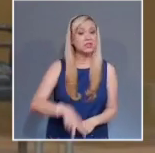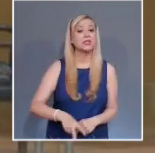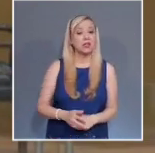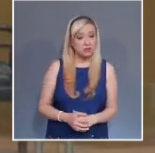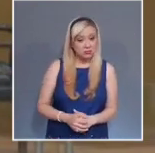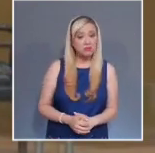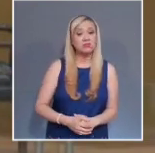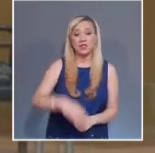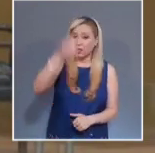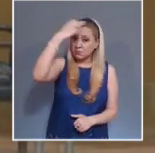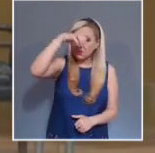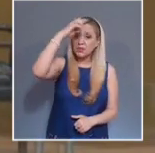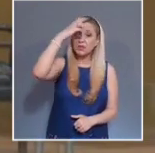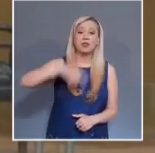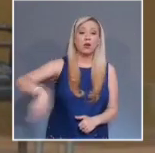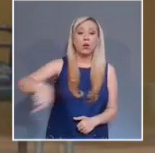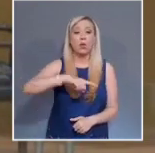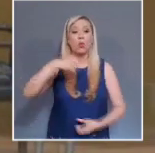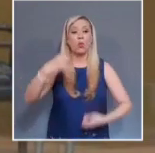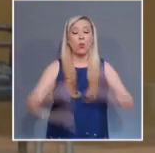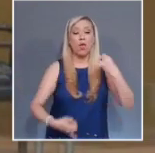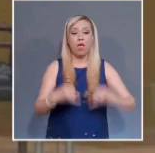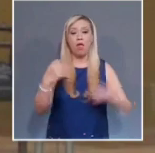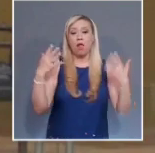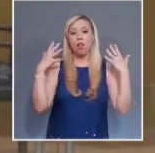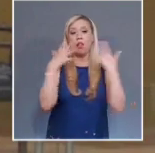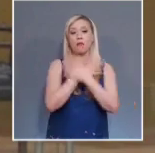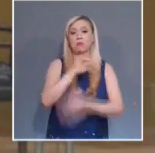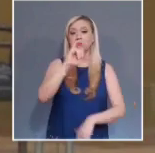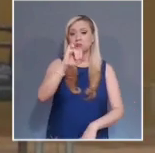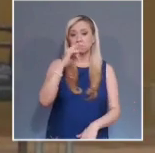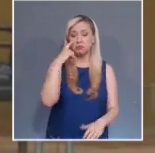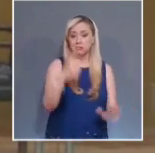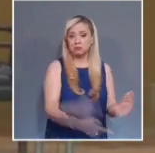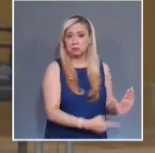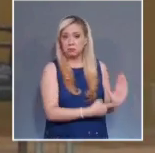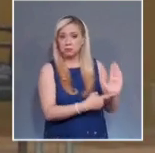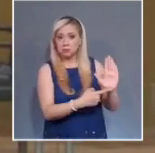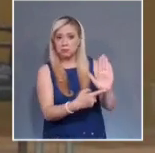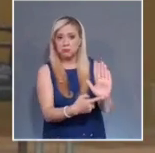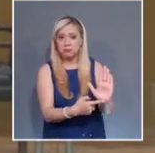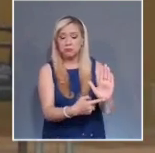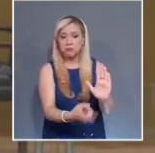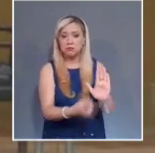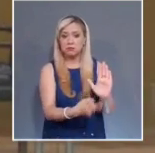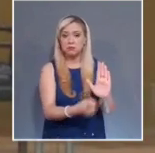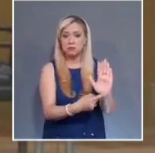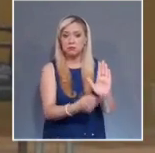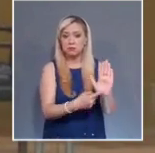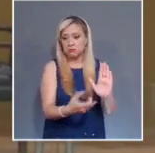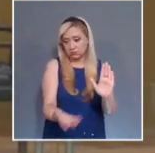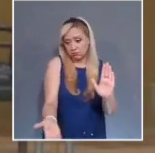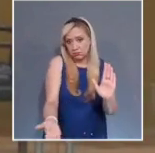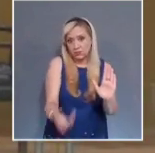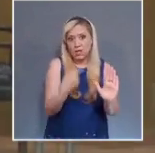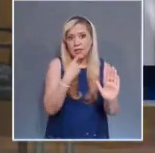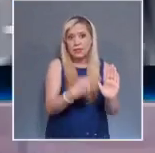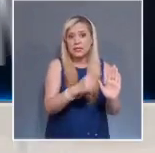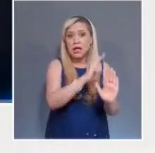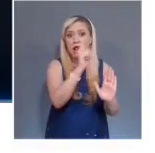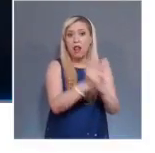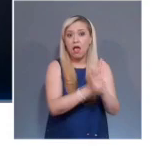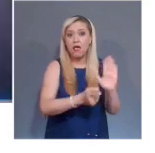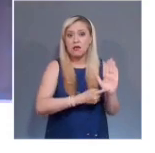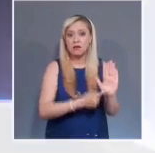los jueces podemos traer a los casos, porque así lo establece la ley.